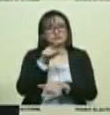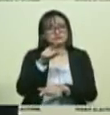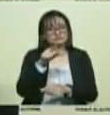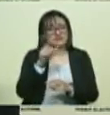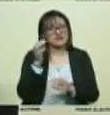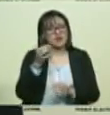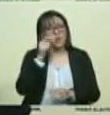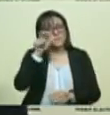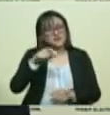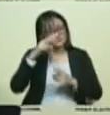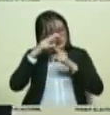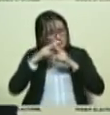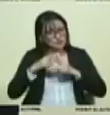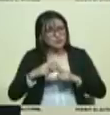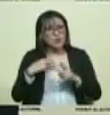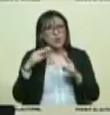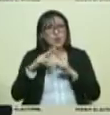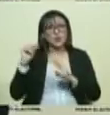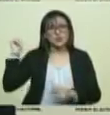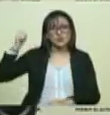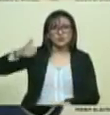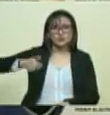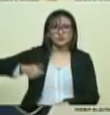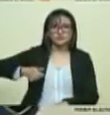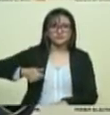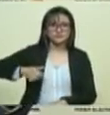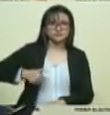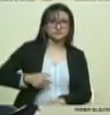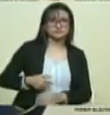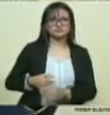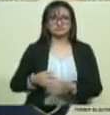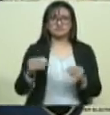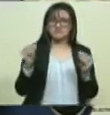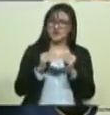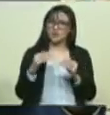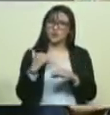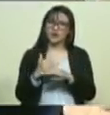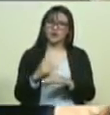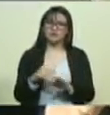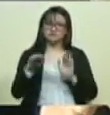honorable, que le conozco hace tiempo, han dicho que las condiciones son las mismas,